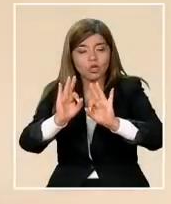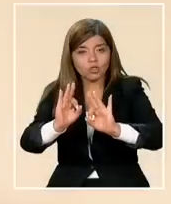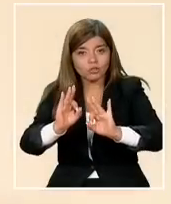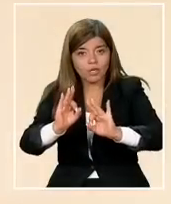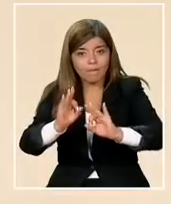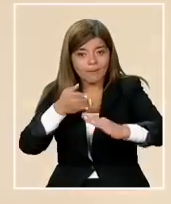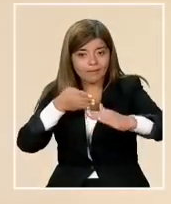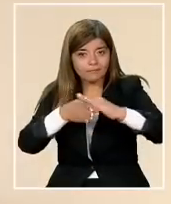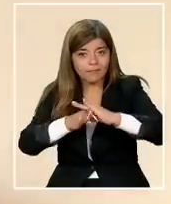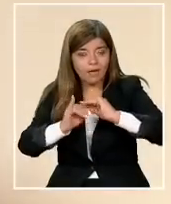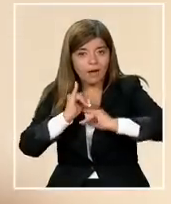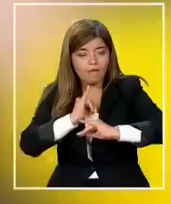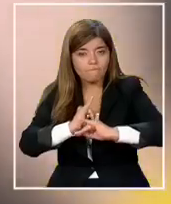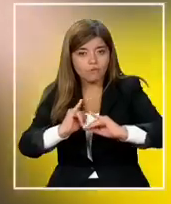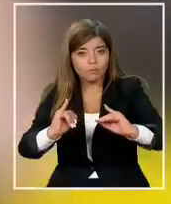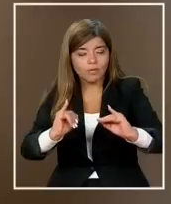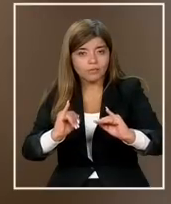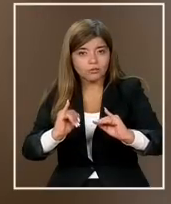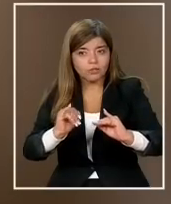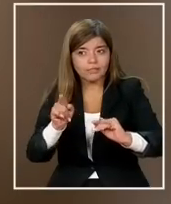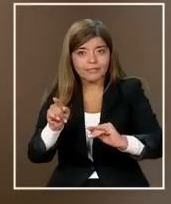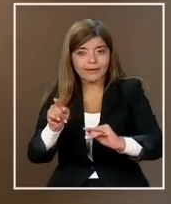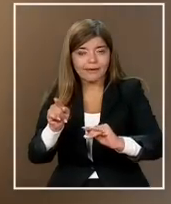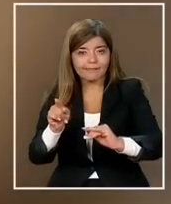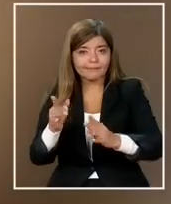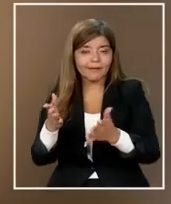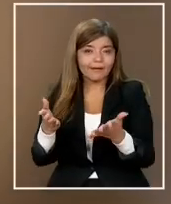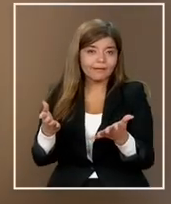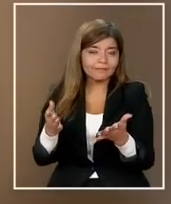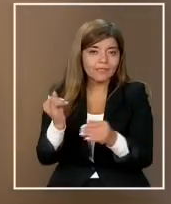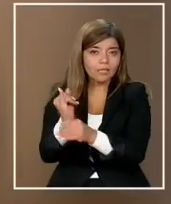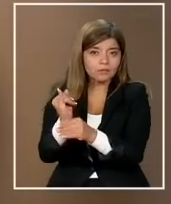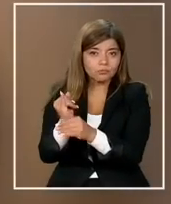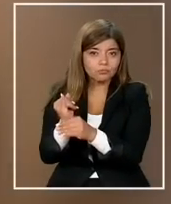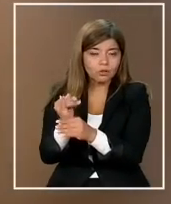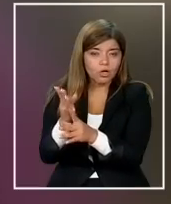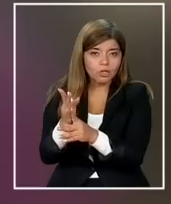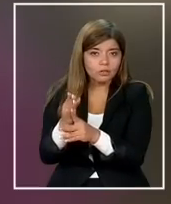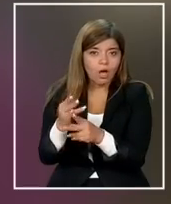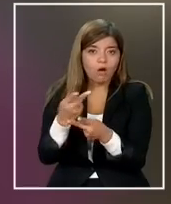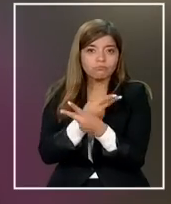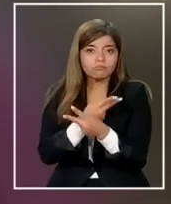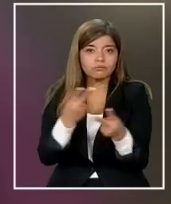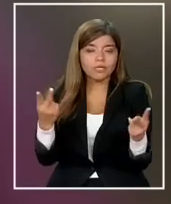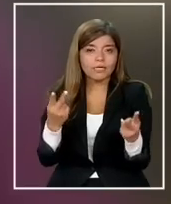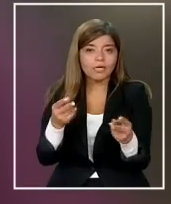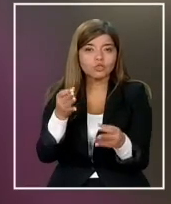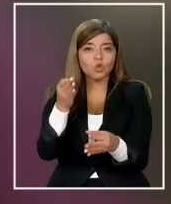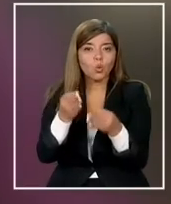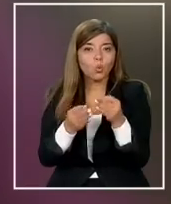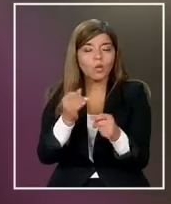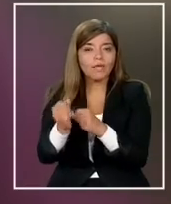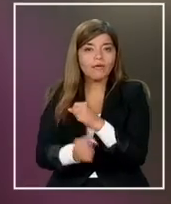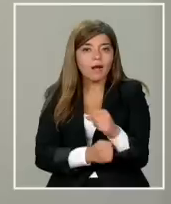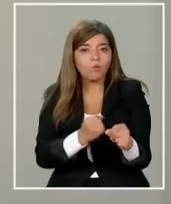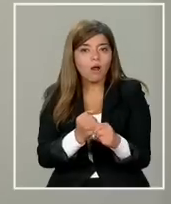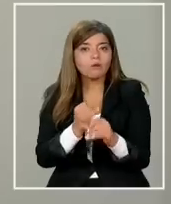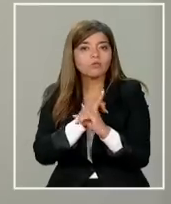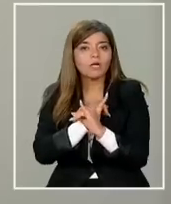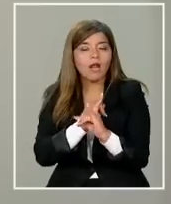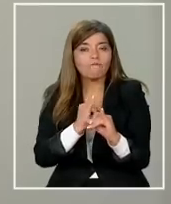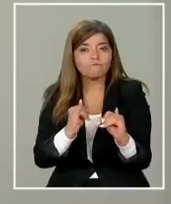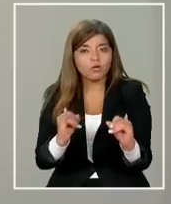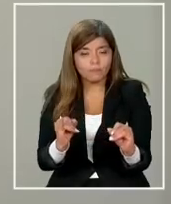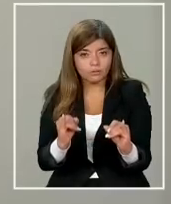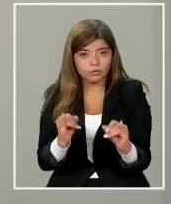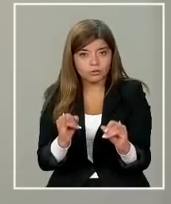la información es hacer que estas entidades intermediarias proporcionen una declaración jurada anual con esta información, que